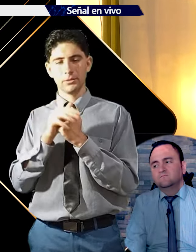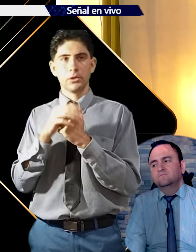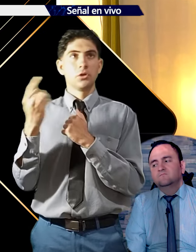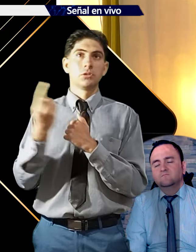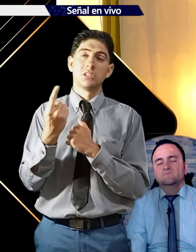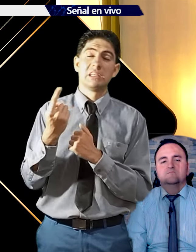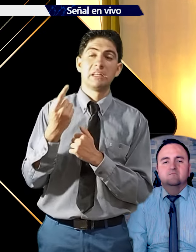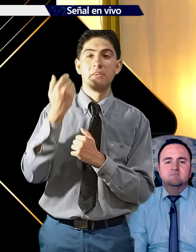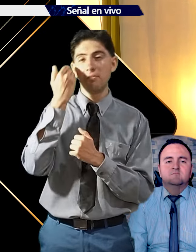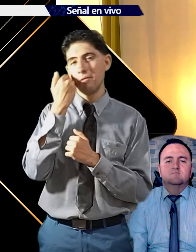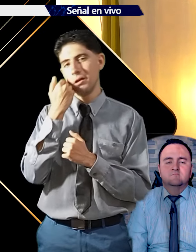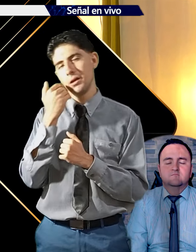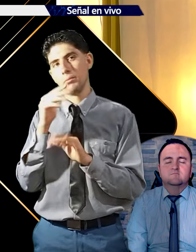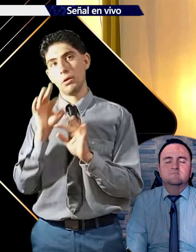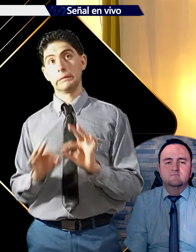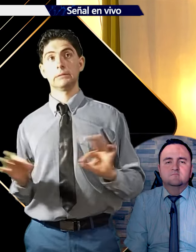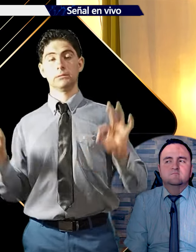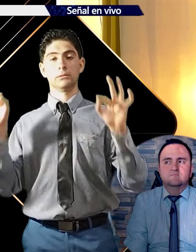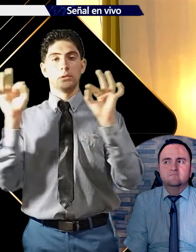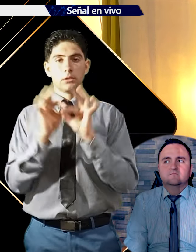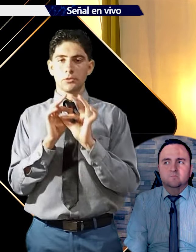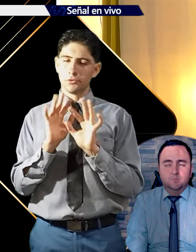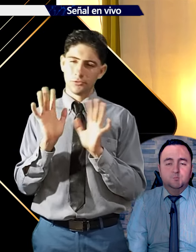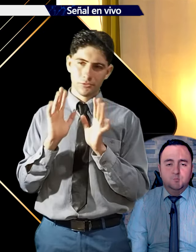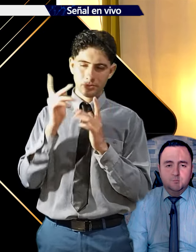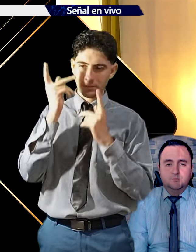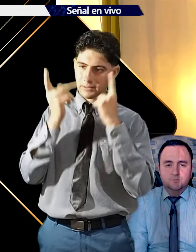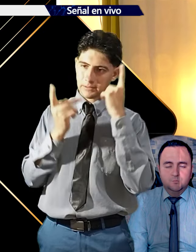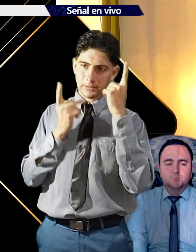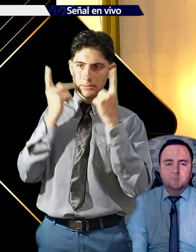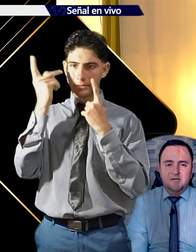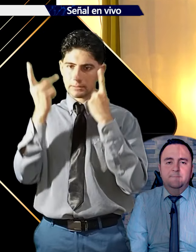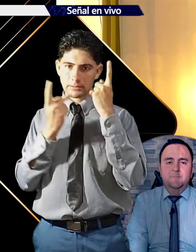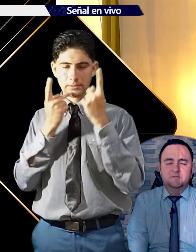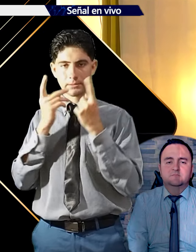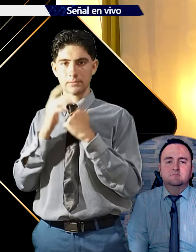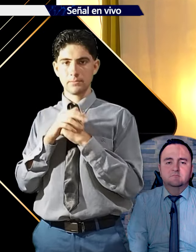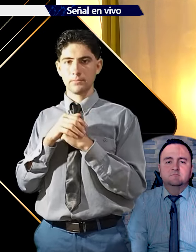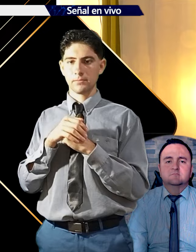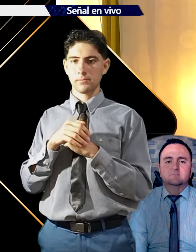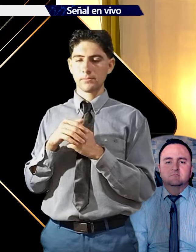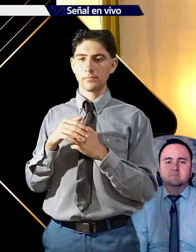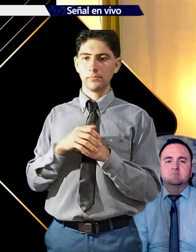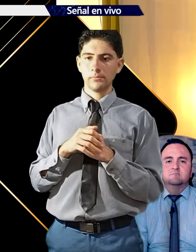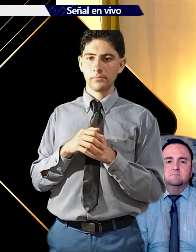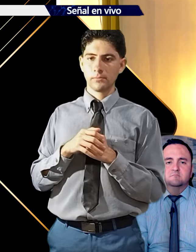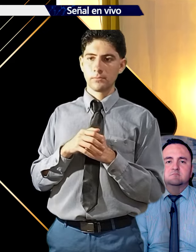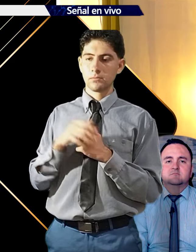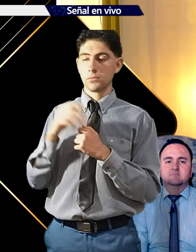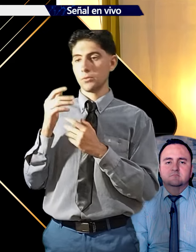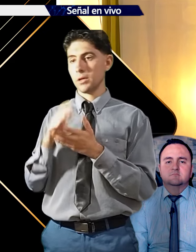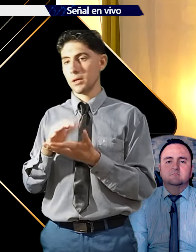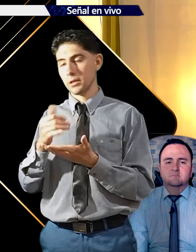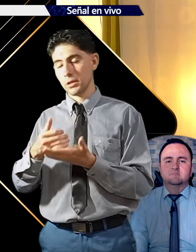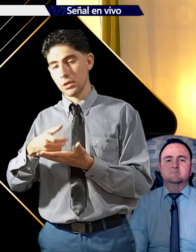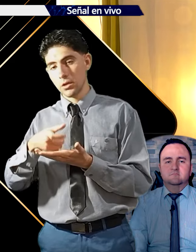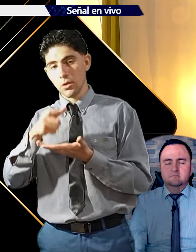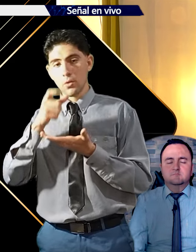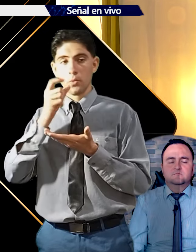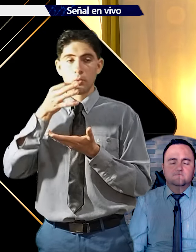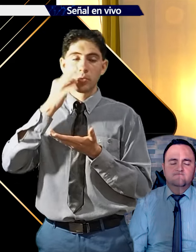y situaciones, enfermos, en fin, pero yo no soy el pastor de estar en casa. Porque, hermano, mientras yo